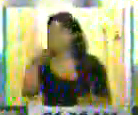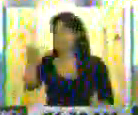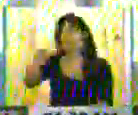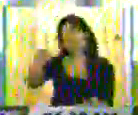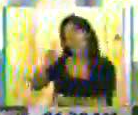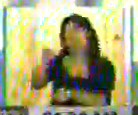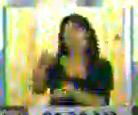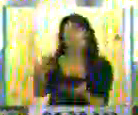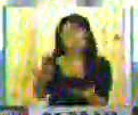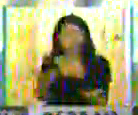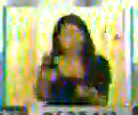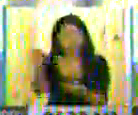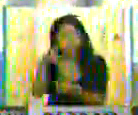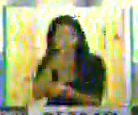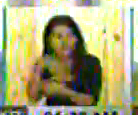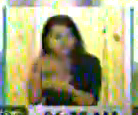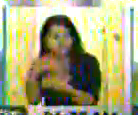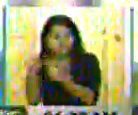habla en esa MUD, por Dios.